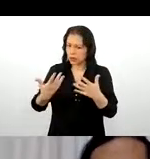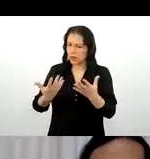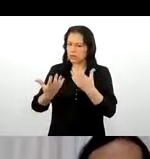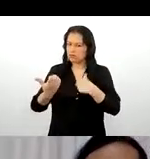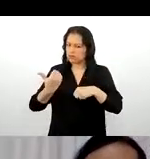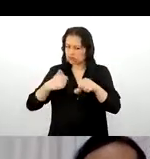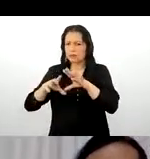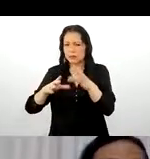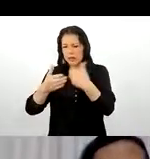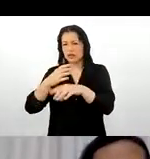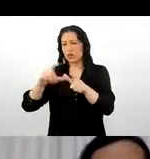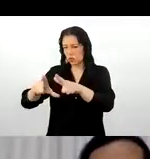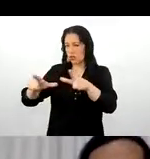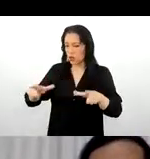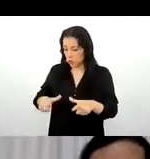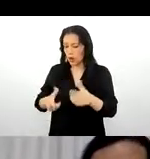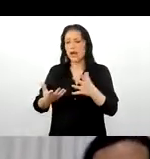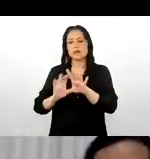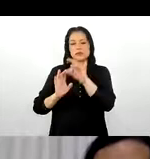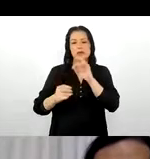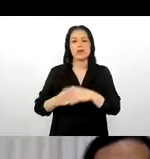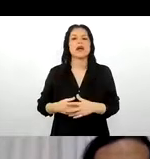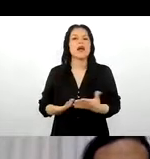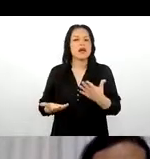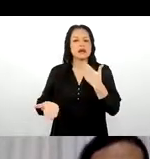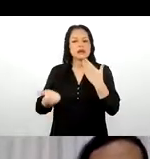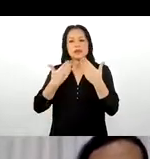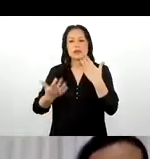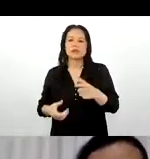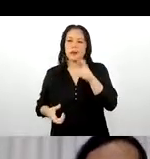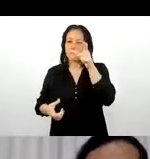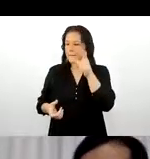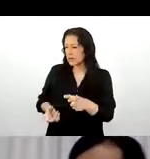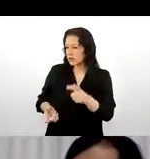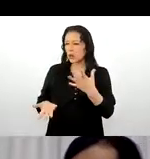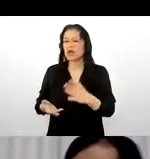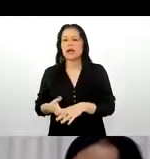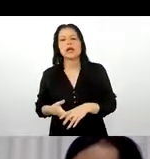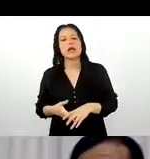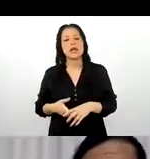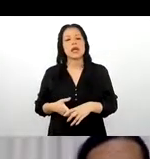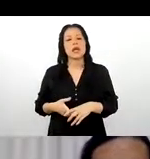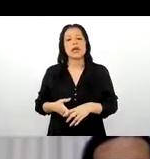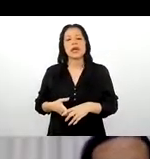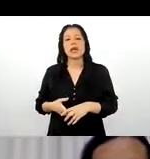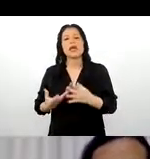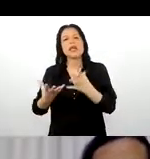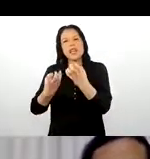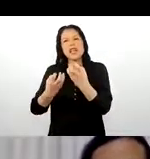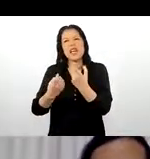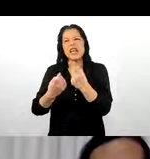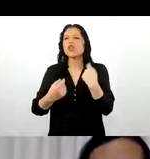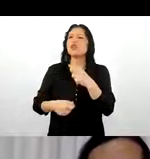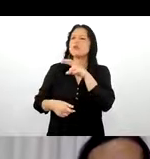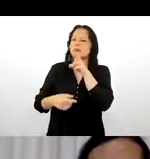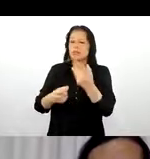territorios donde se viaja, ¿no? Entonces, estamos hablando de un viajero mucho más participativo, pero